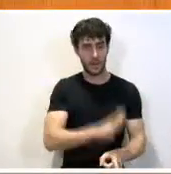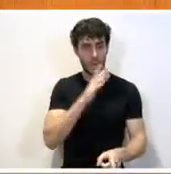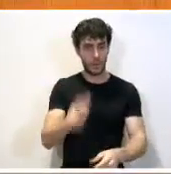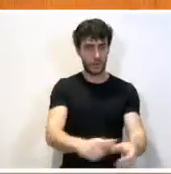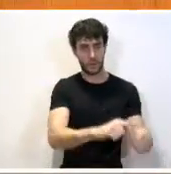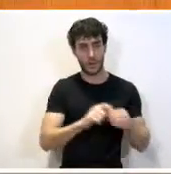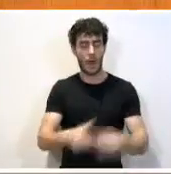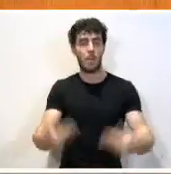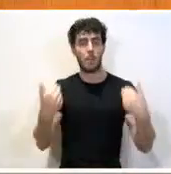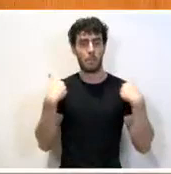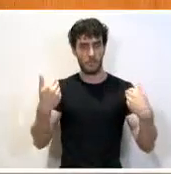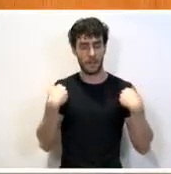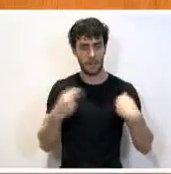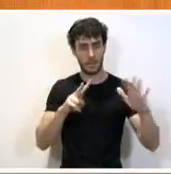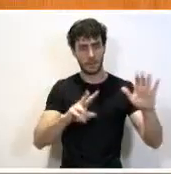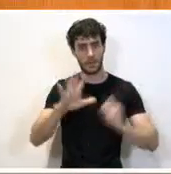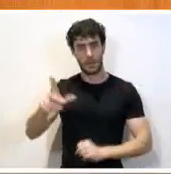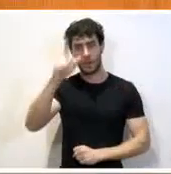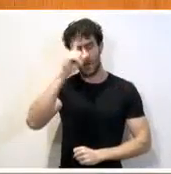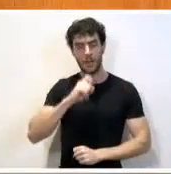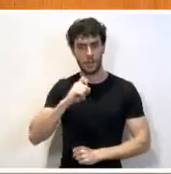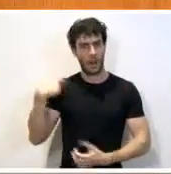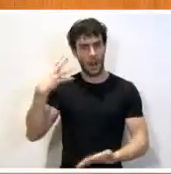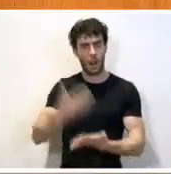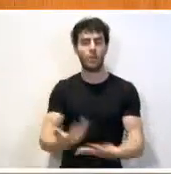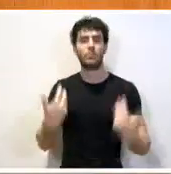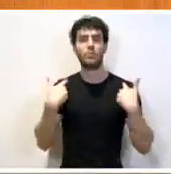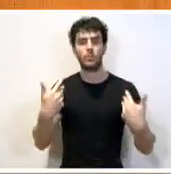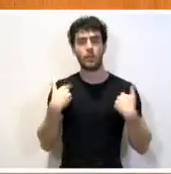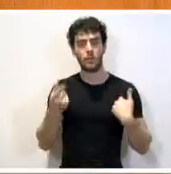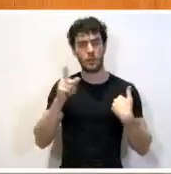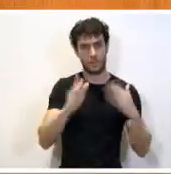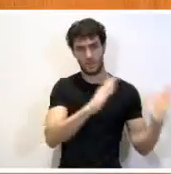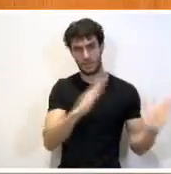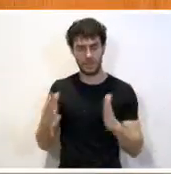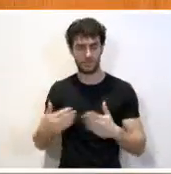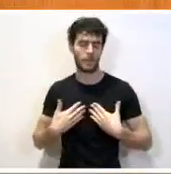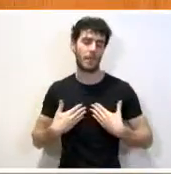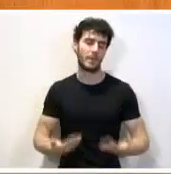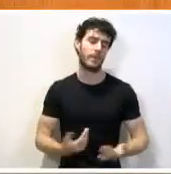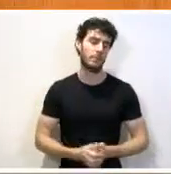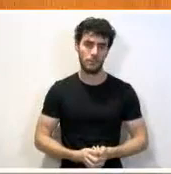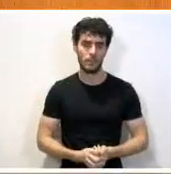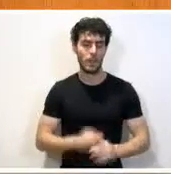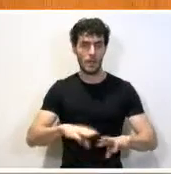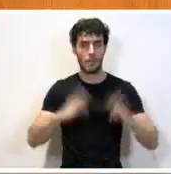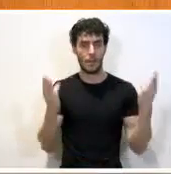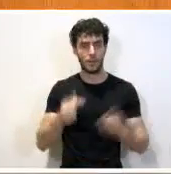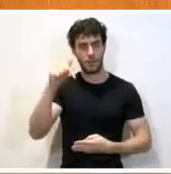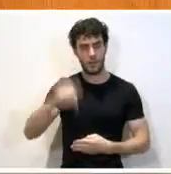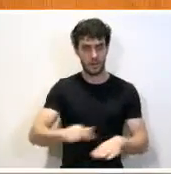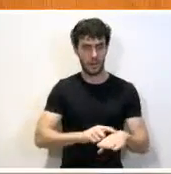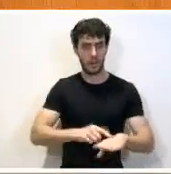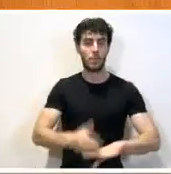unas víctimas que llevan 75 años sufriendo. Y, por otro lado, lamentar que este Parlamento no haya guardado con